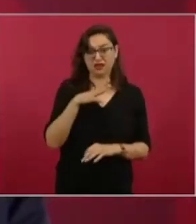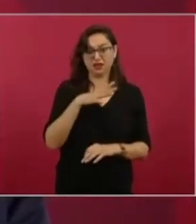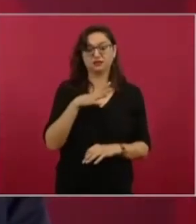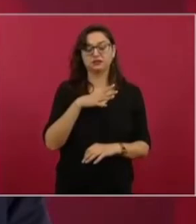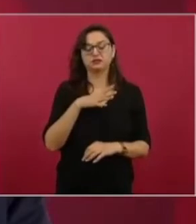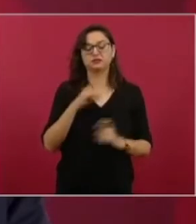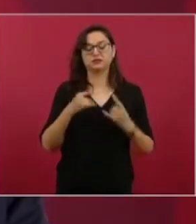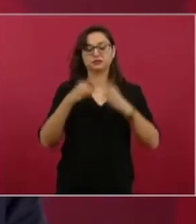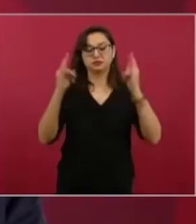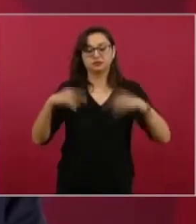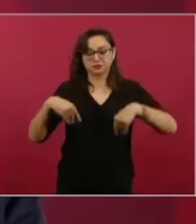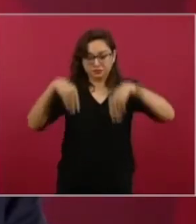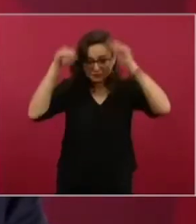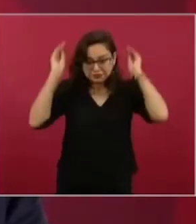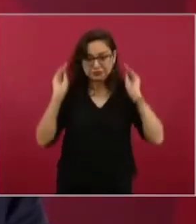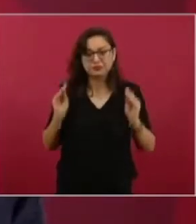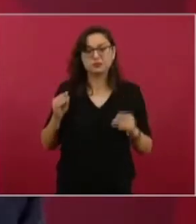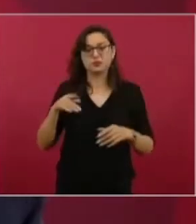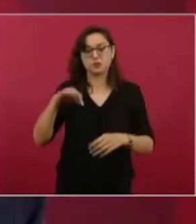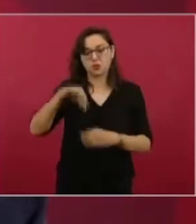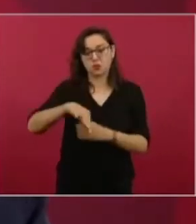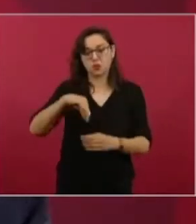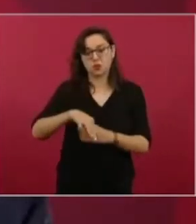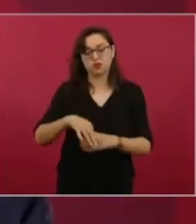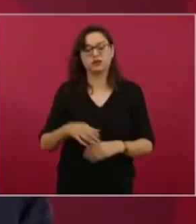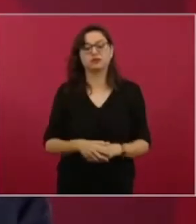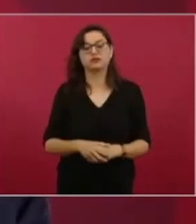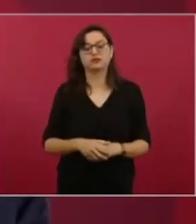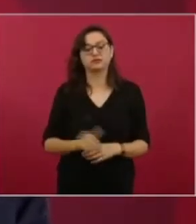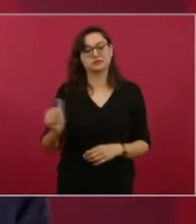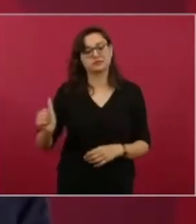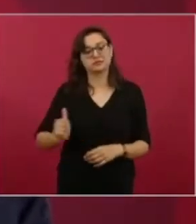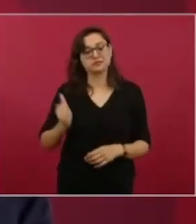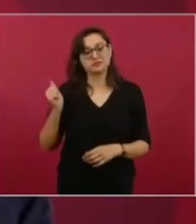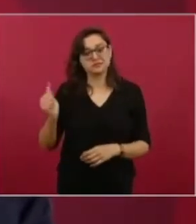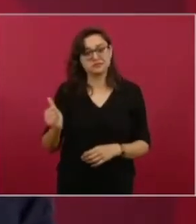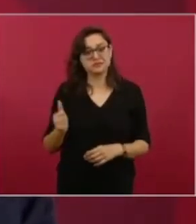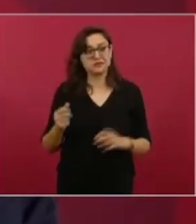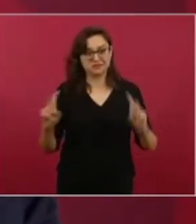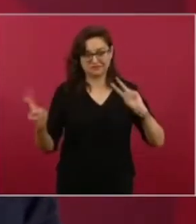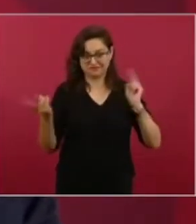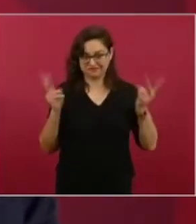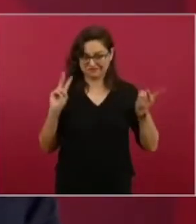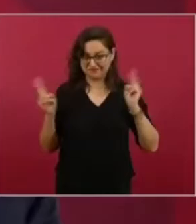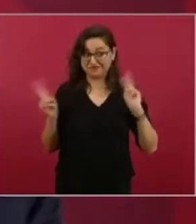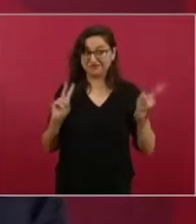estar la casilla. Aprovecho para informar a los vecinos, ¿no?